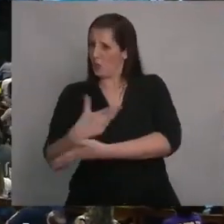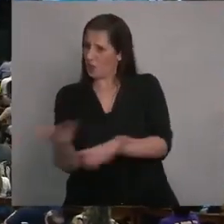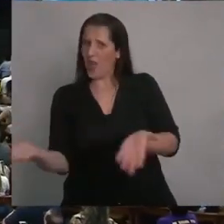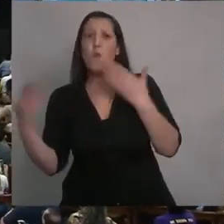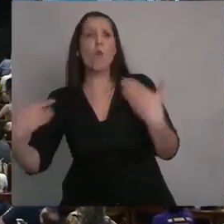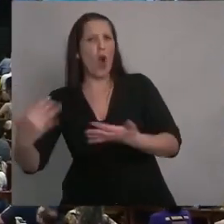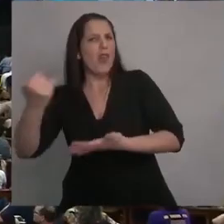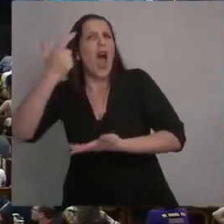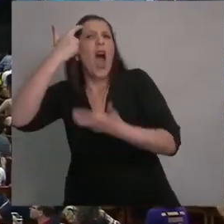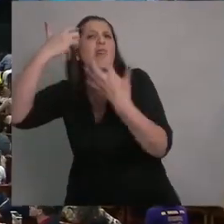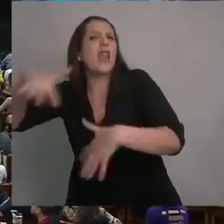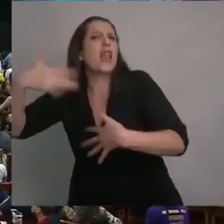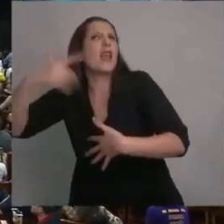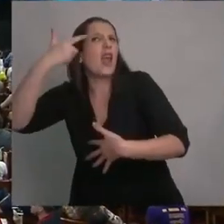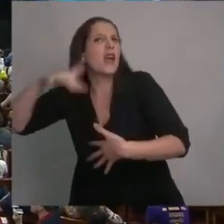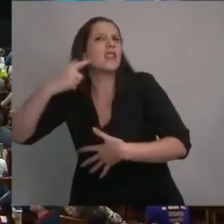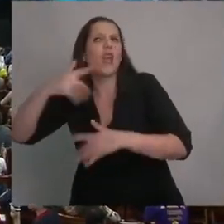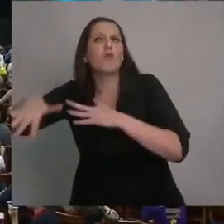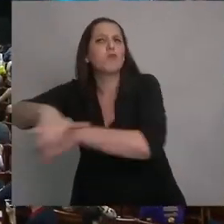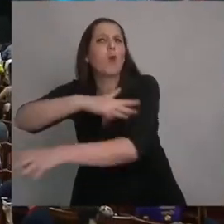sociedad, especialmente en la vida comunal.